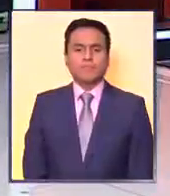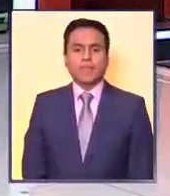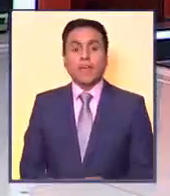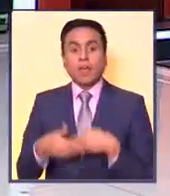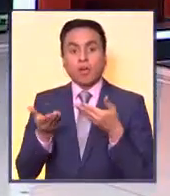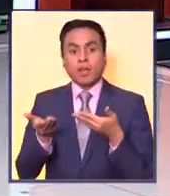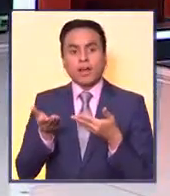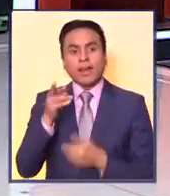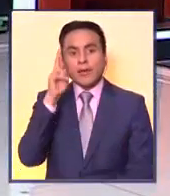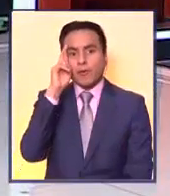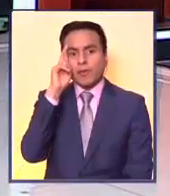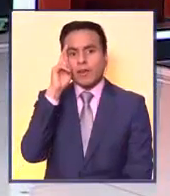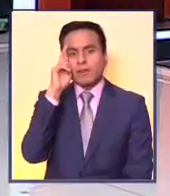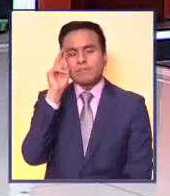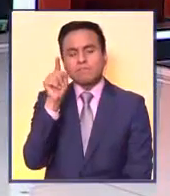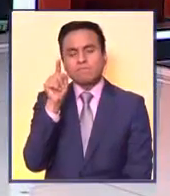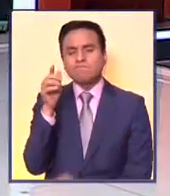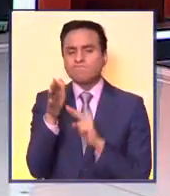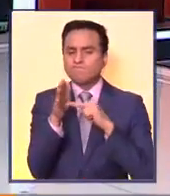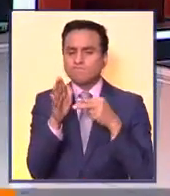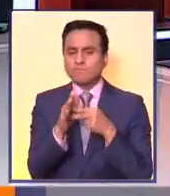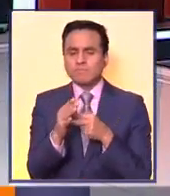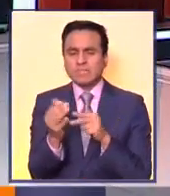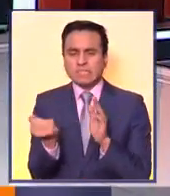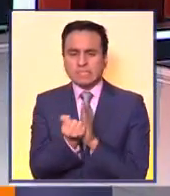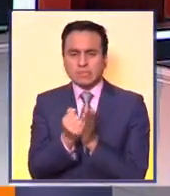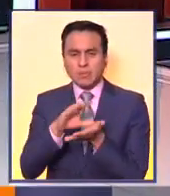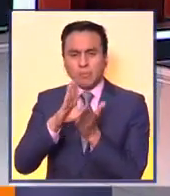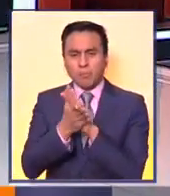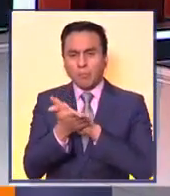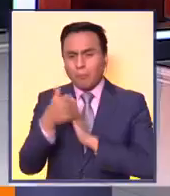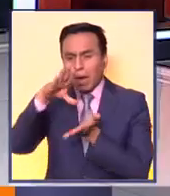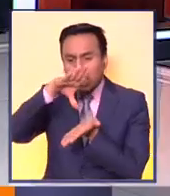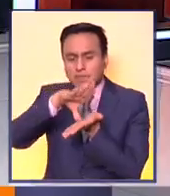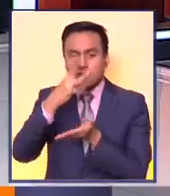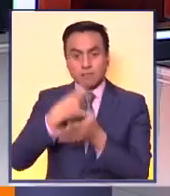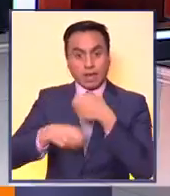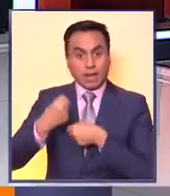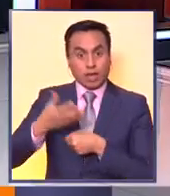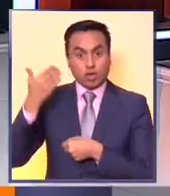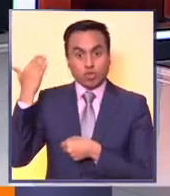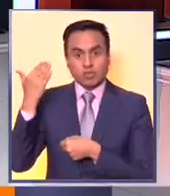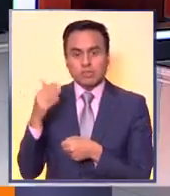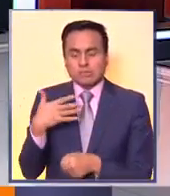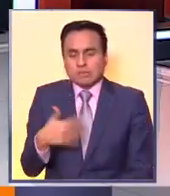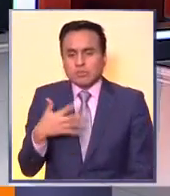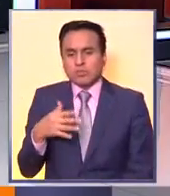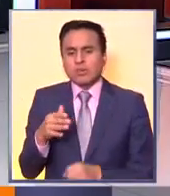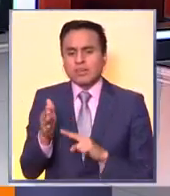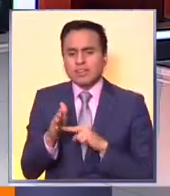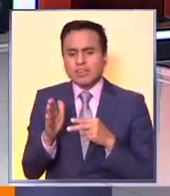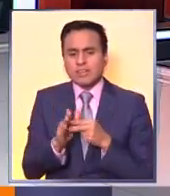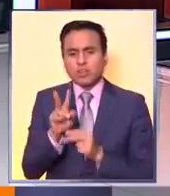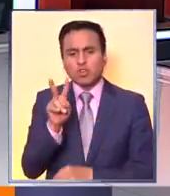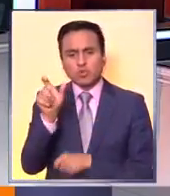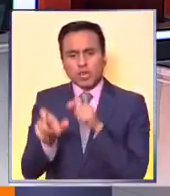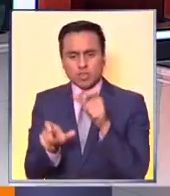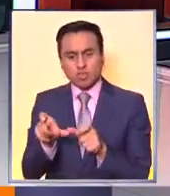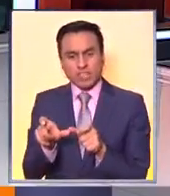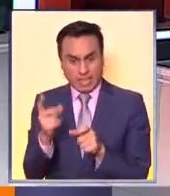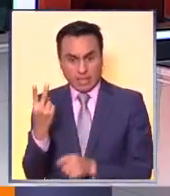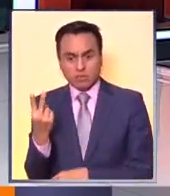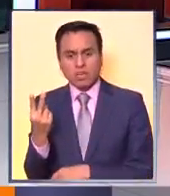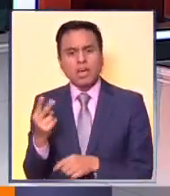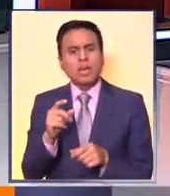Vamos a recordar ahora un caso que impactó a todo el país, porque han pasado 3 años del brutal ataque en donde 2 sujetos quemaron vivo a